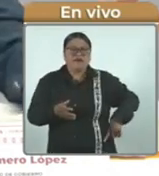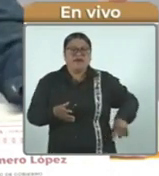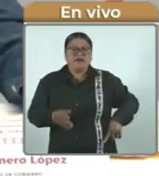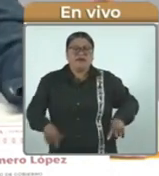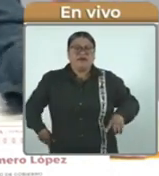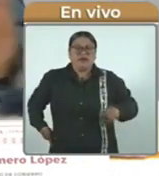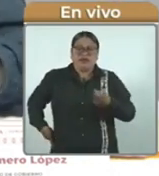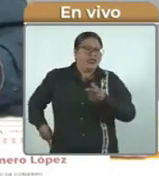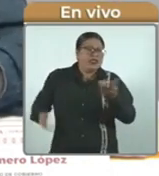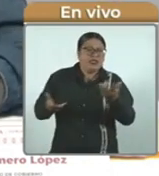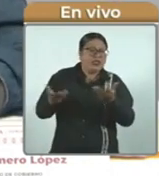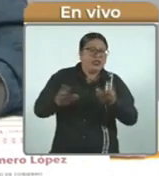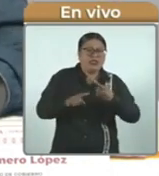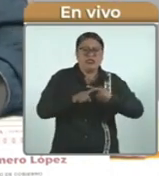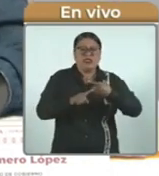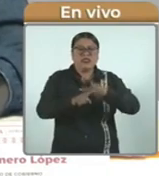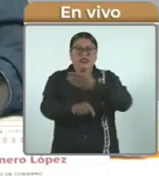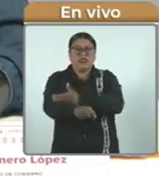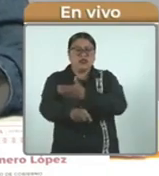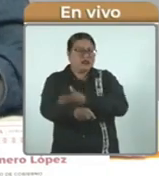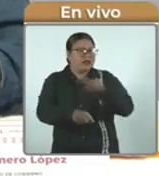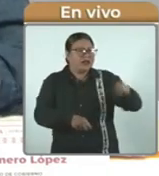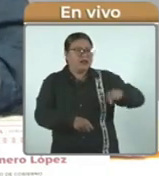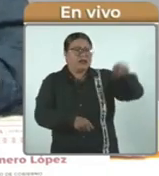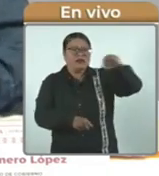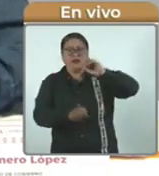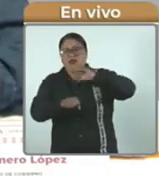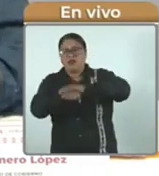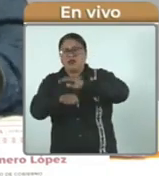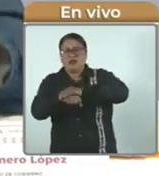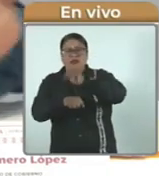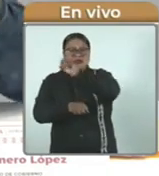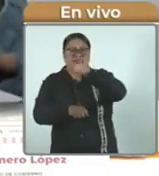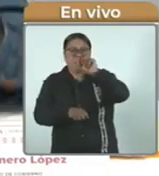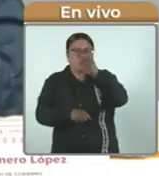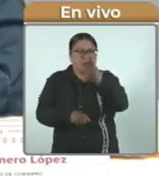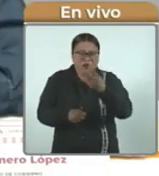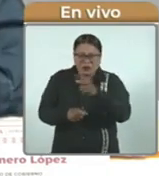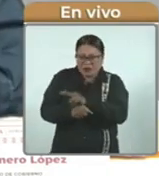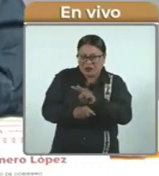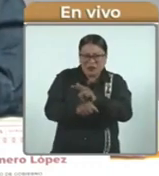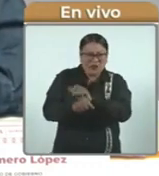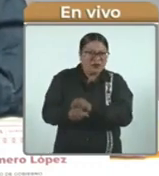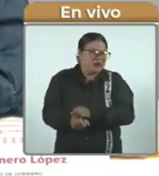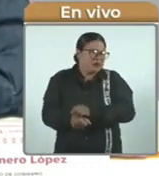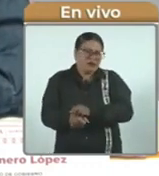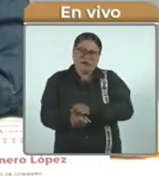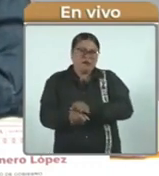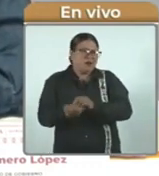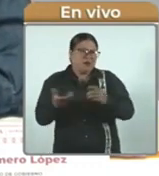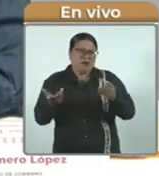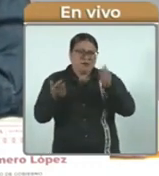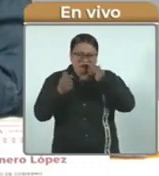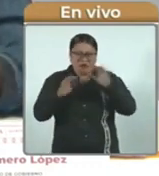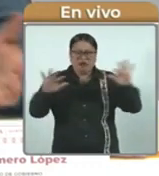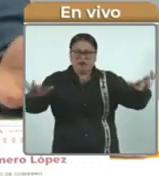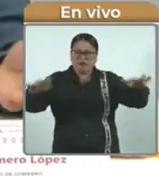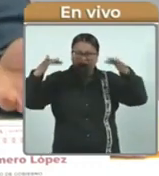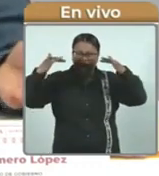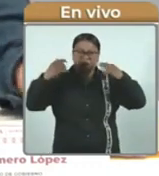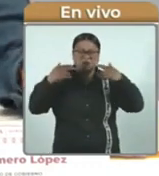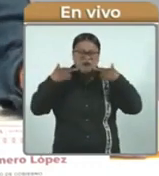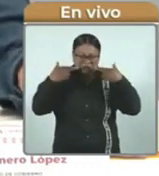qué andan haciendo nuestros compañeros o amigos de la sección 22, pues si nos reunimos públicamente y ellos